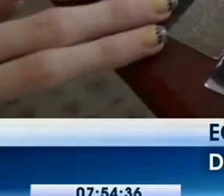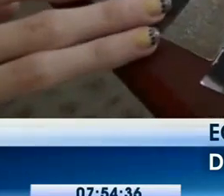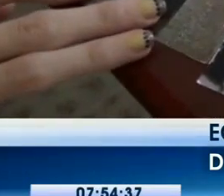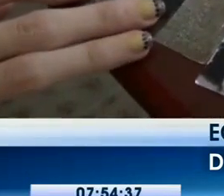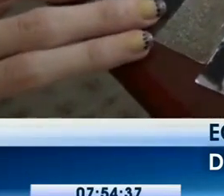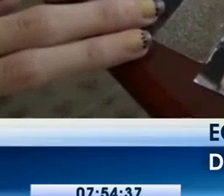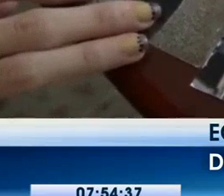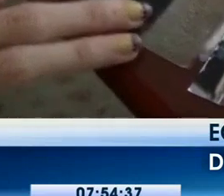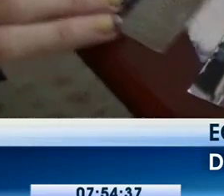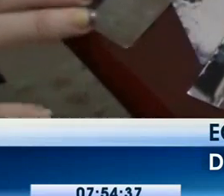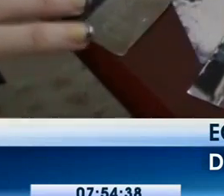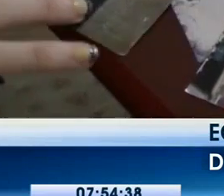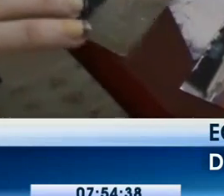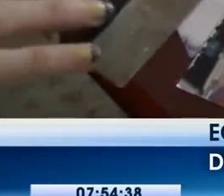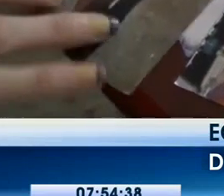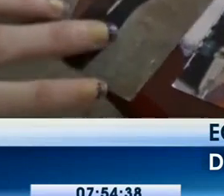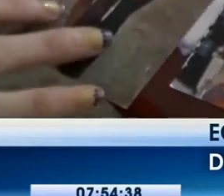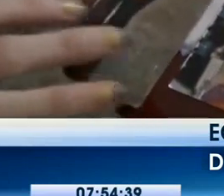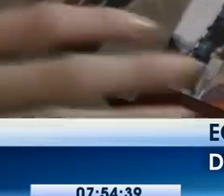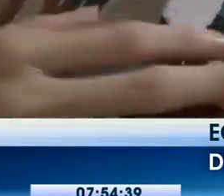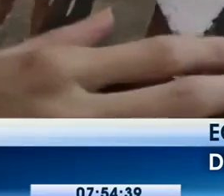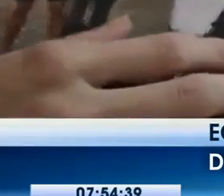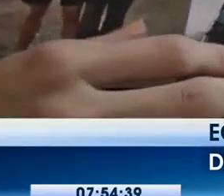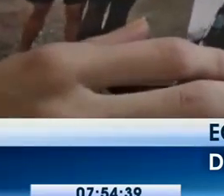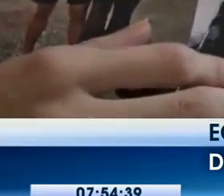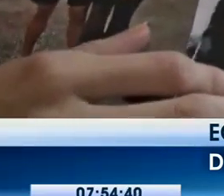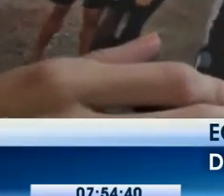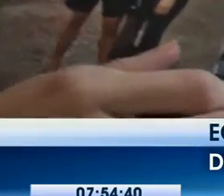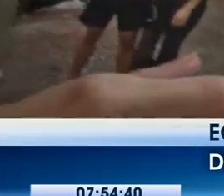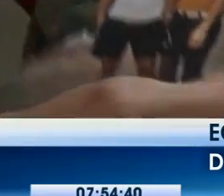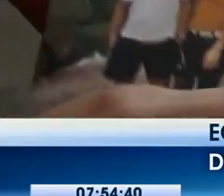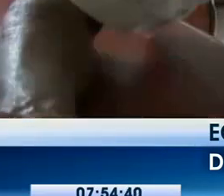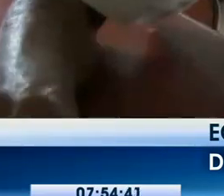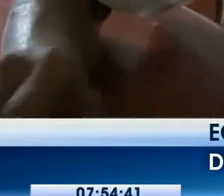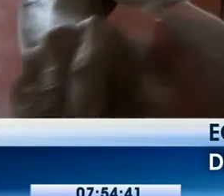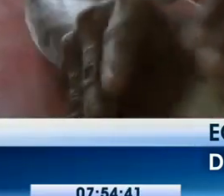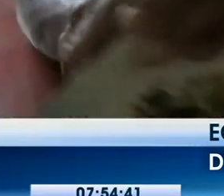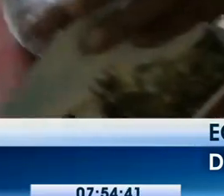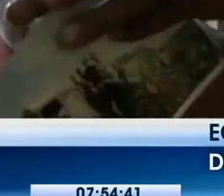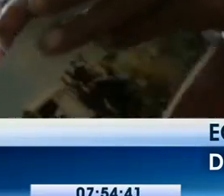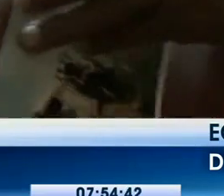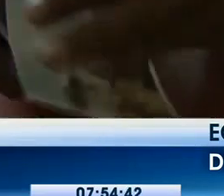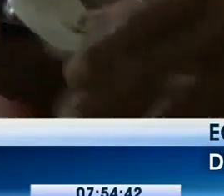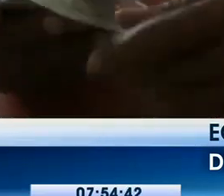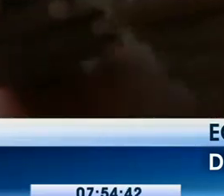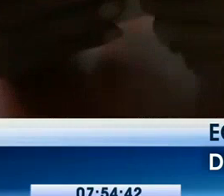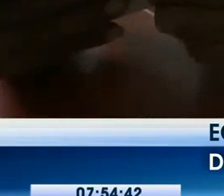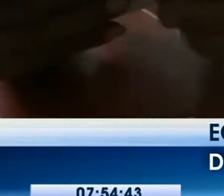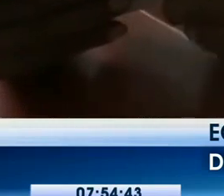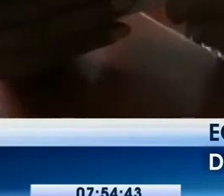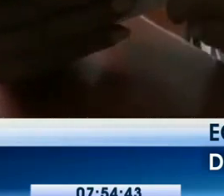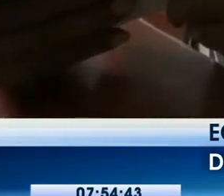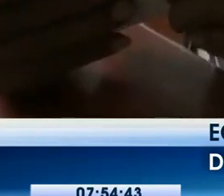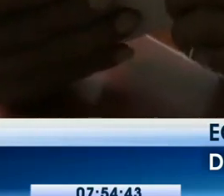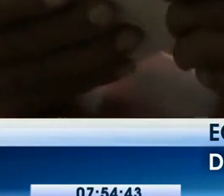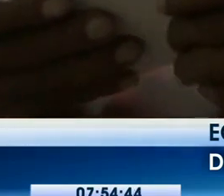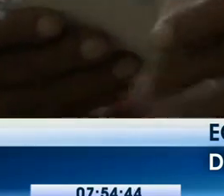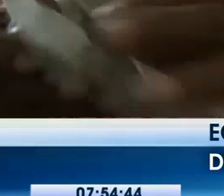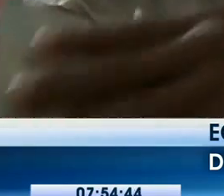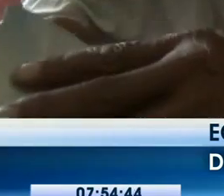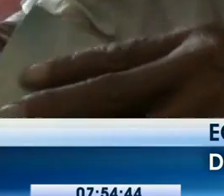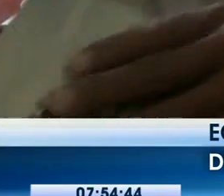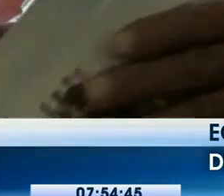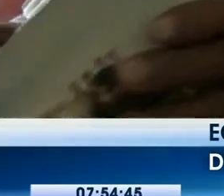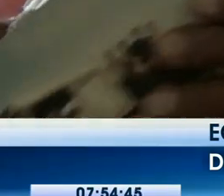años y en ese tiempo ha regresado a Ecuador de vacaciones esporádicamente. Su padre, Guillermo Romero, observa sus fotografías